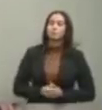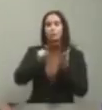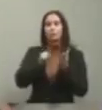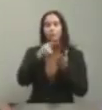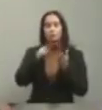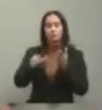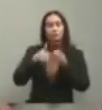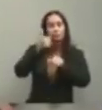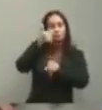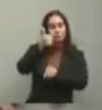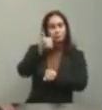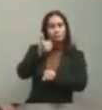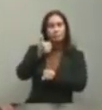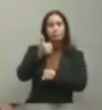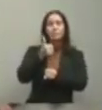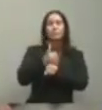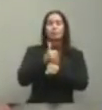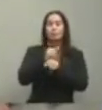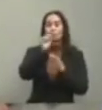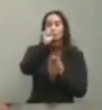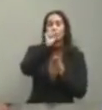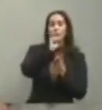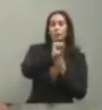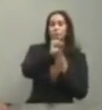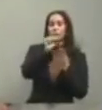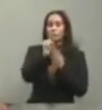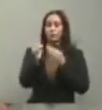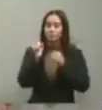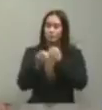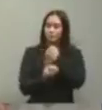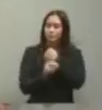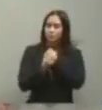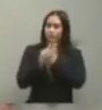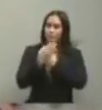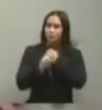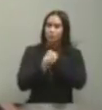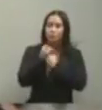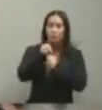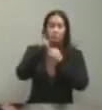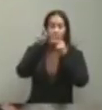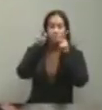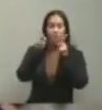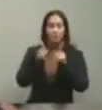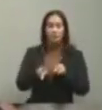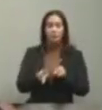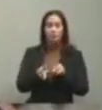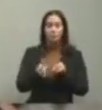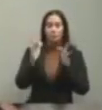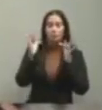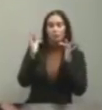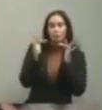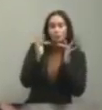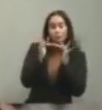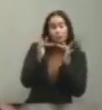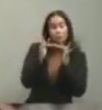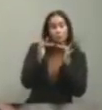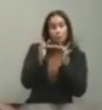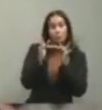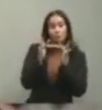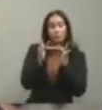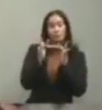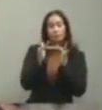ministerio ser la situación epidemiológica de las personas contactadas o que estuvieron